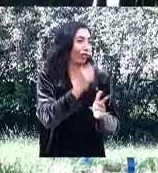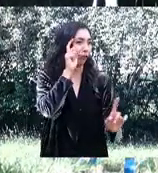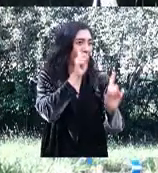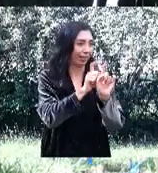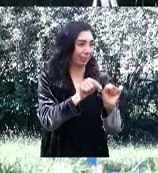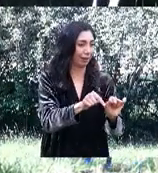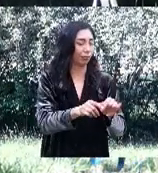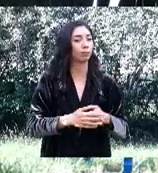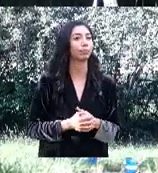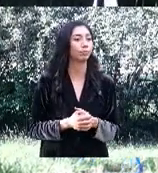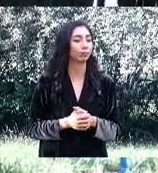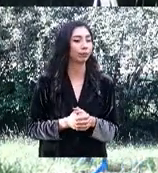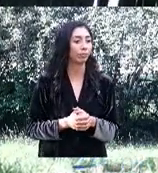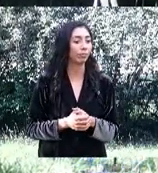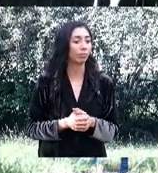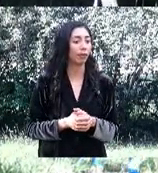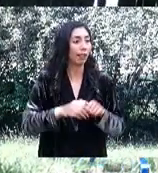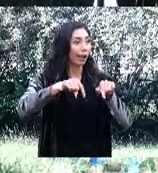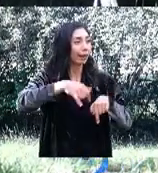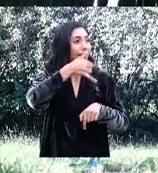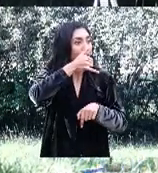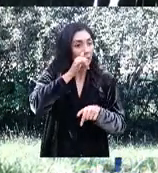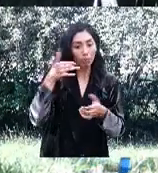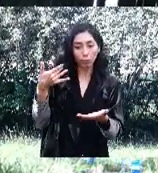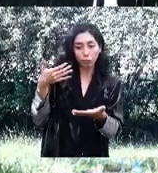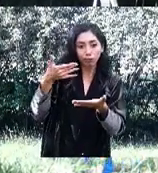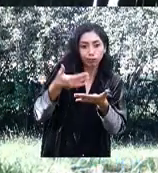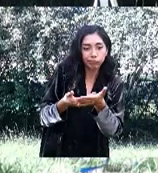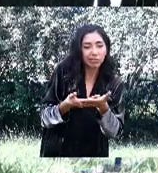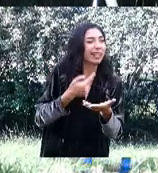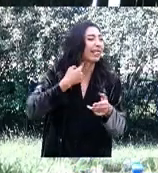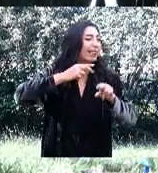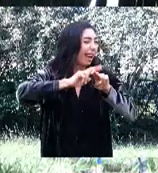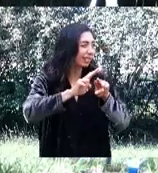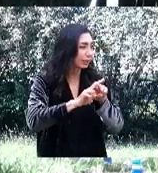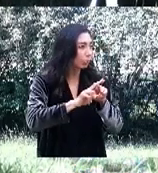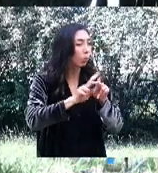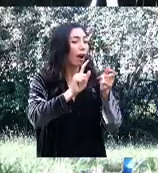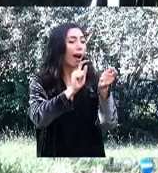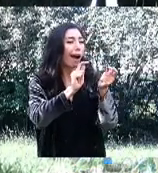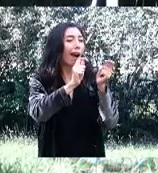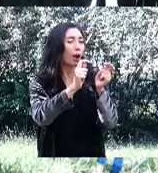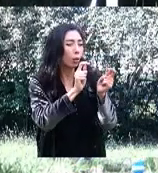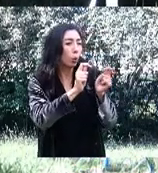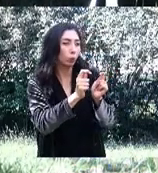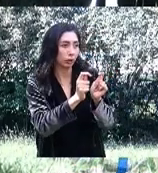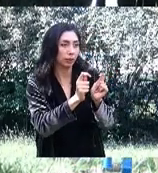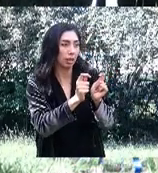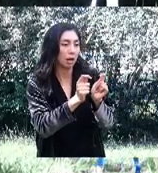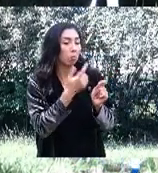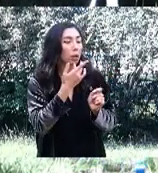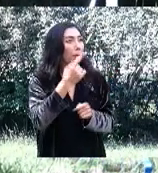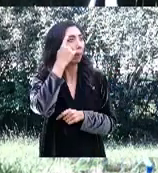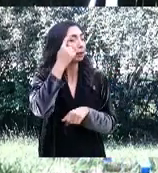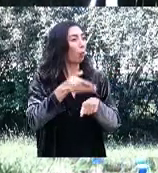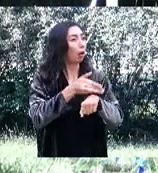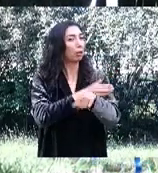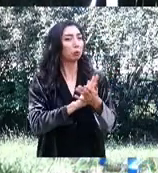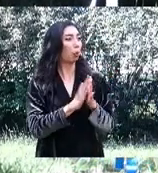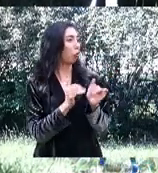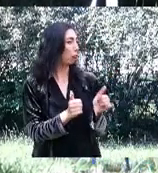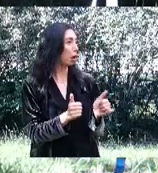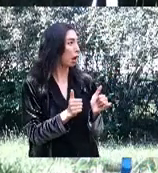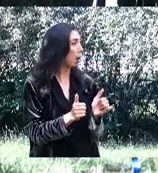hemos desarrollado en este tiempo han sido ajustes porque consideramos que estaba todo muy bien no